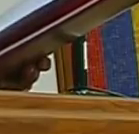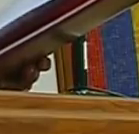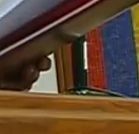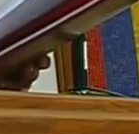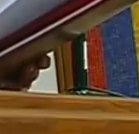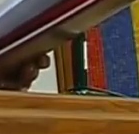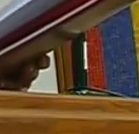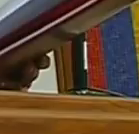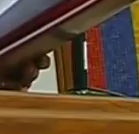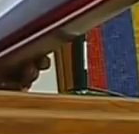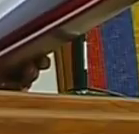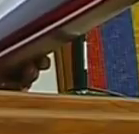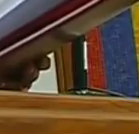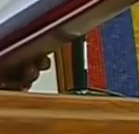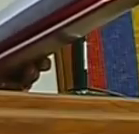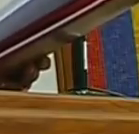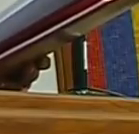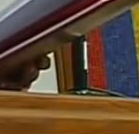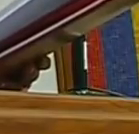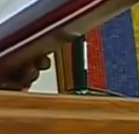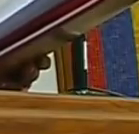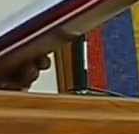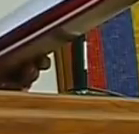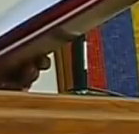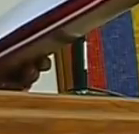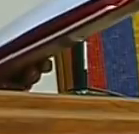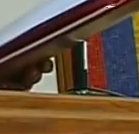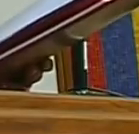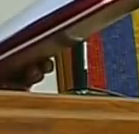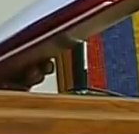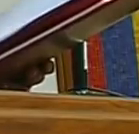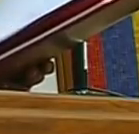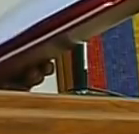lo que implica el futuro de la paz.